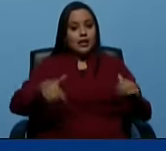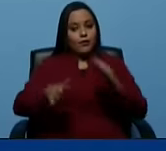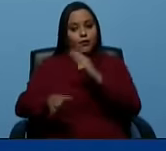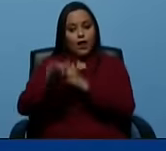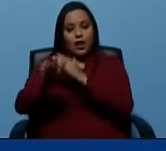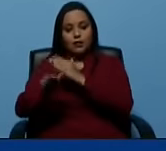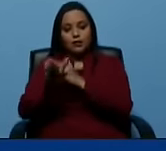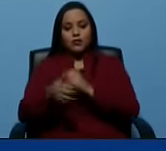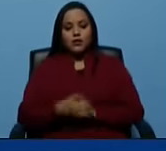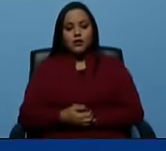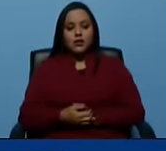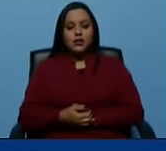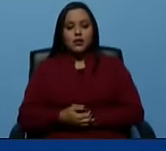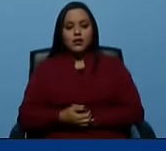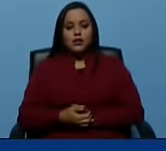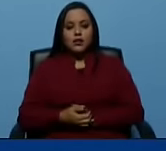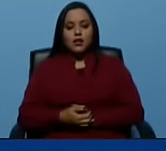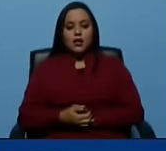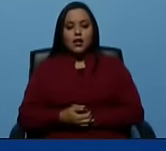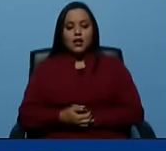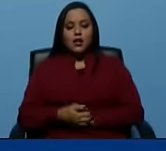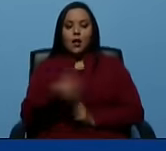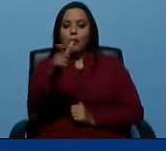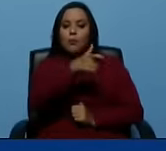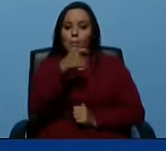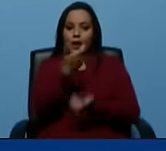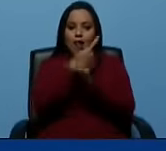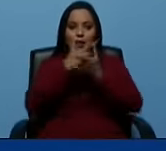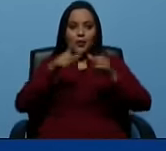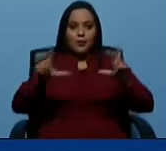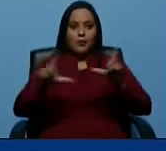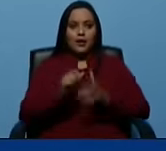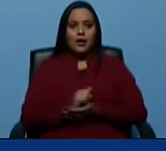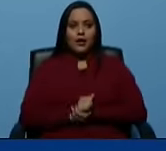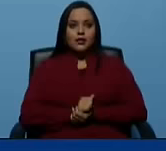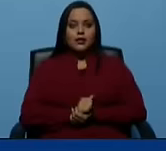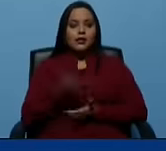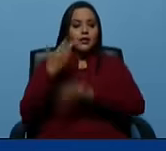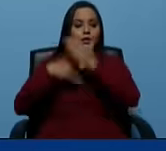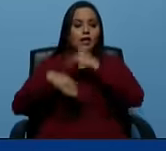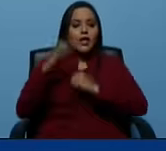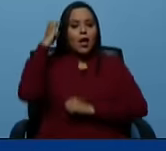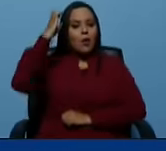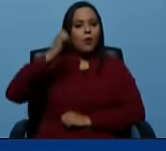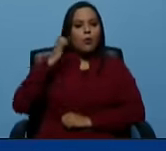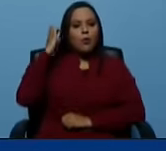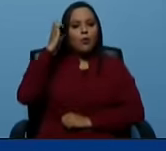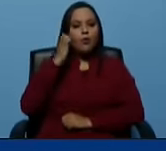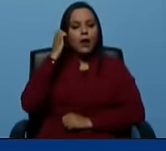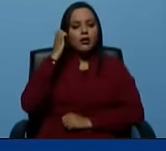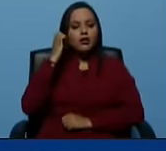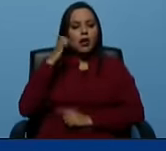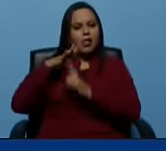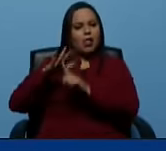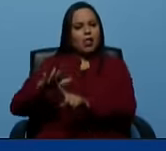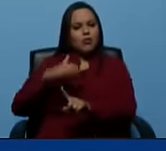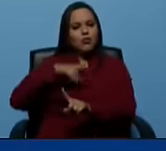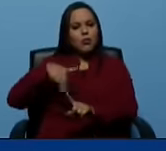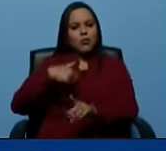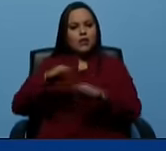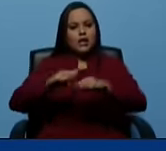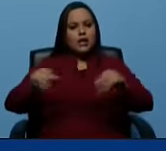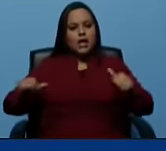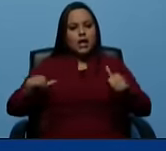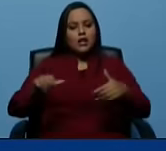pie a liberar del viejo imperio europeo nuestras tierras